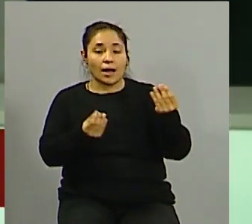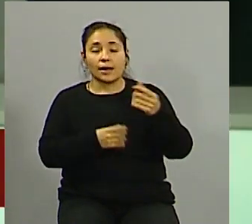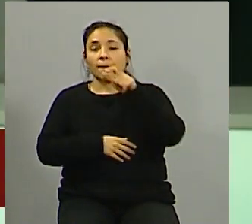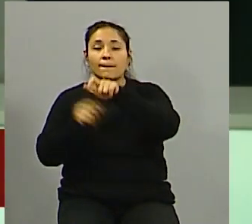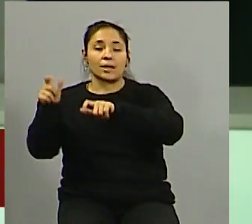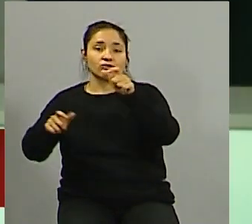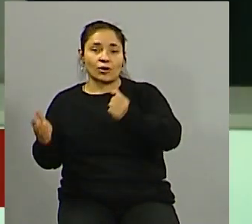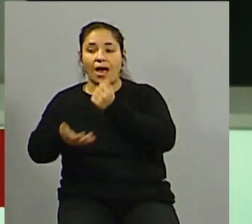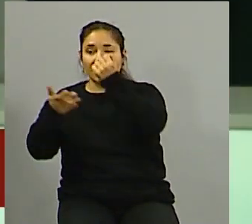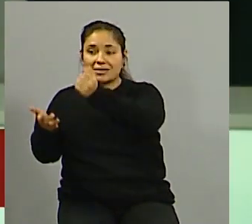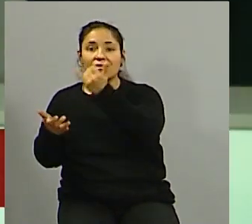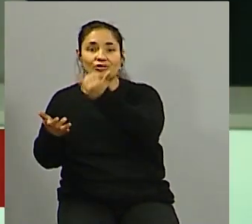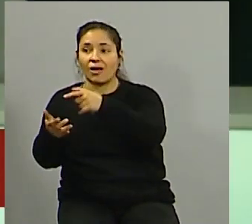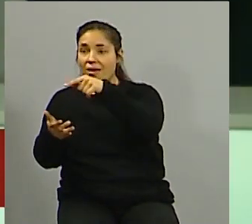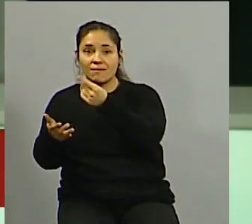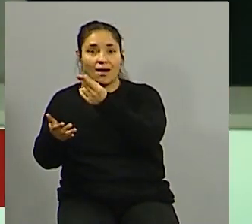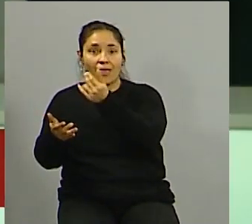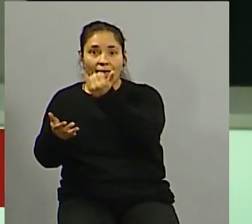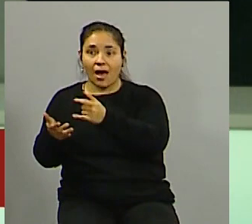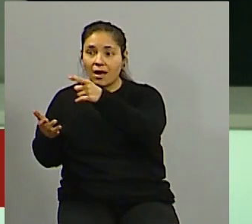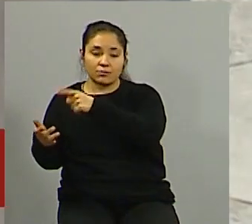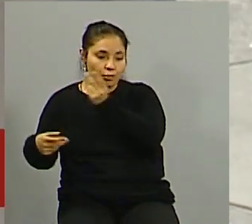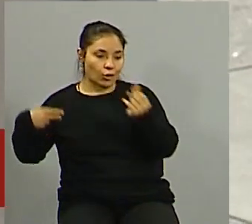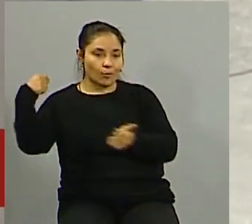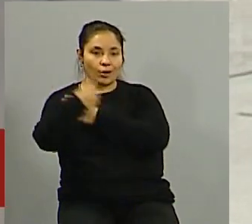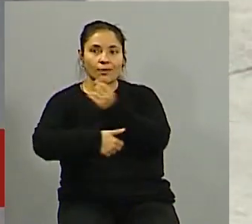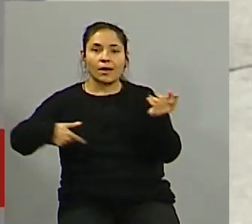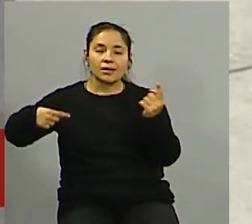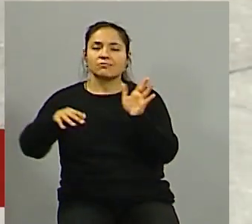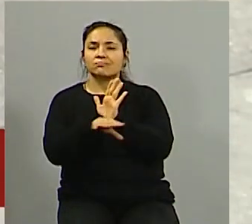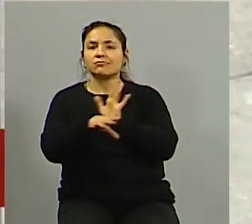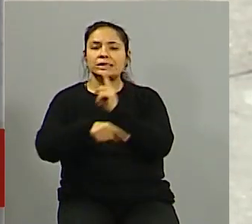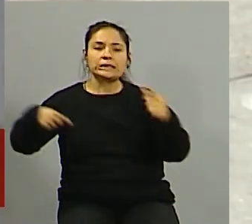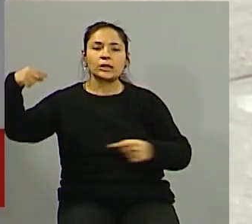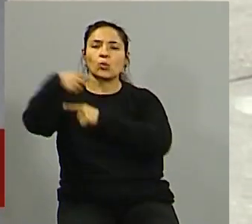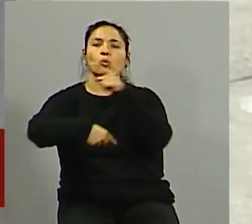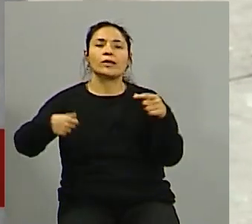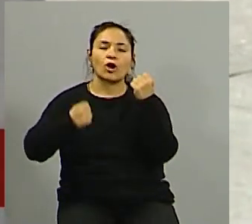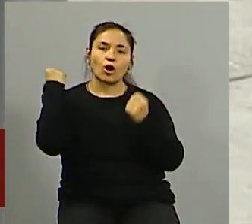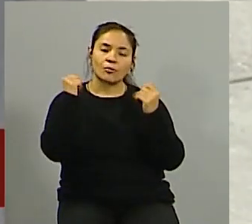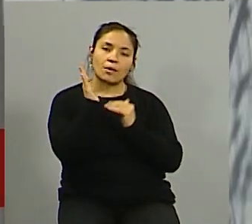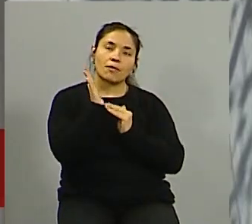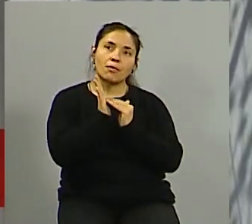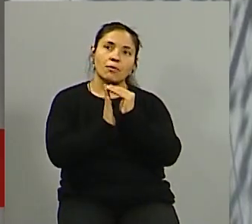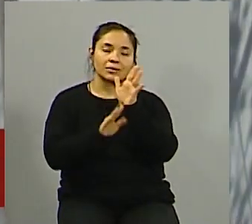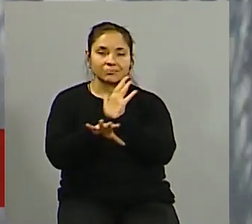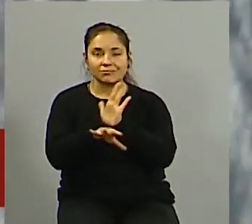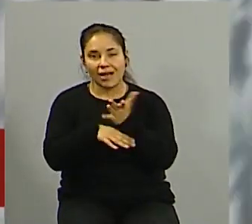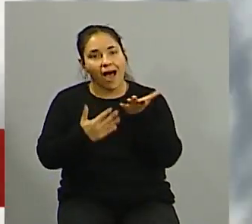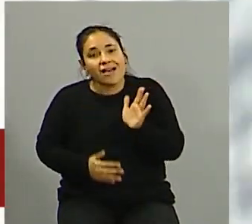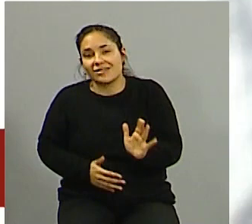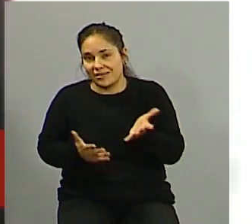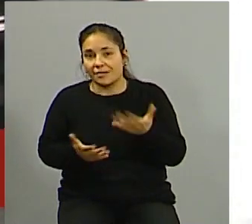Entonces, bueno, tenemos que repensar esto, porque mayor dinero invertido en seguridad social, mayor jubilaciones, significa que ese